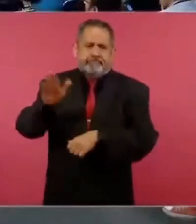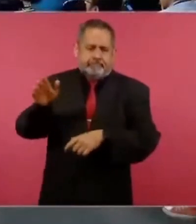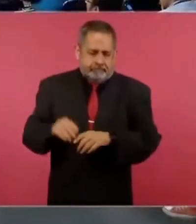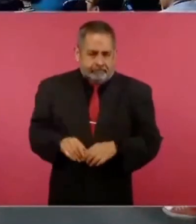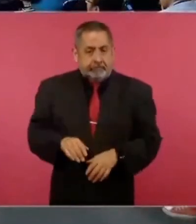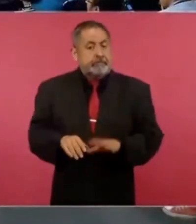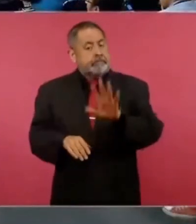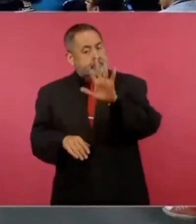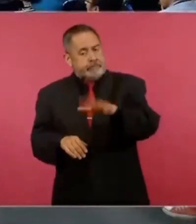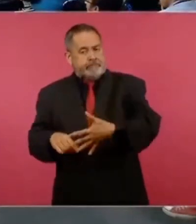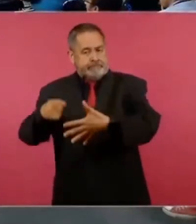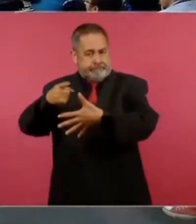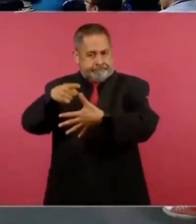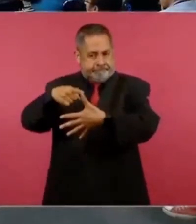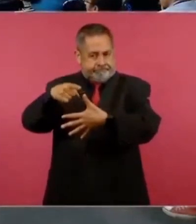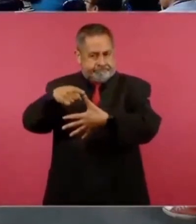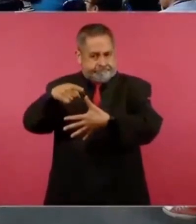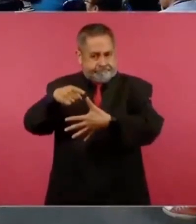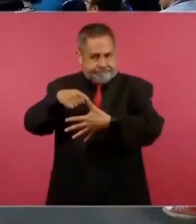falta la quinta misión: